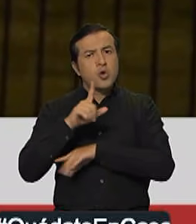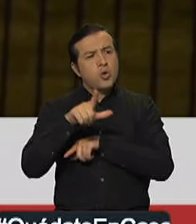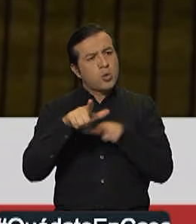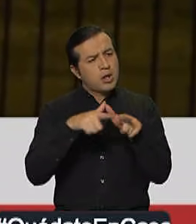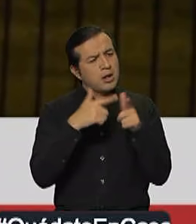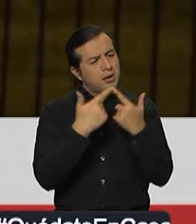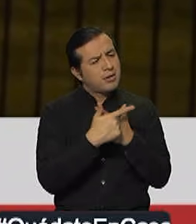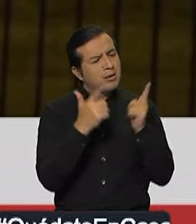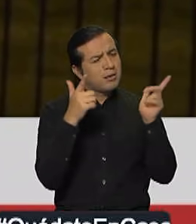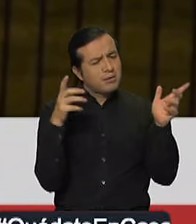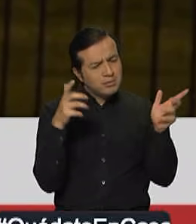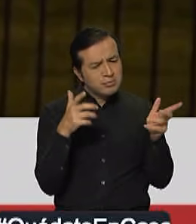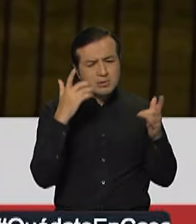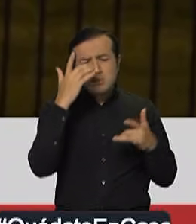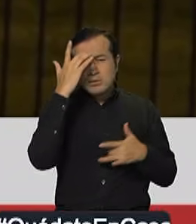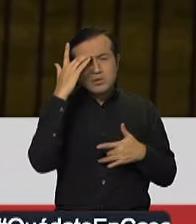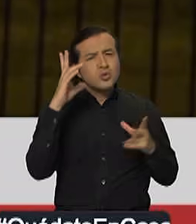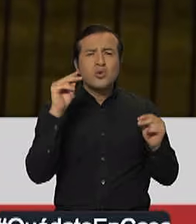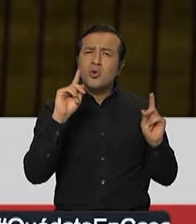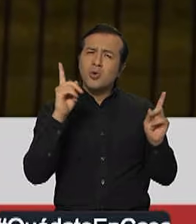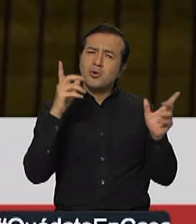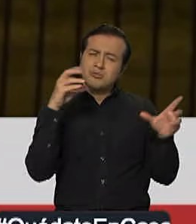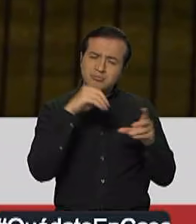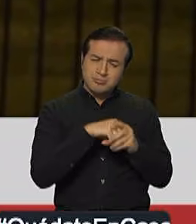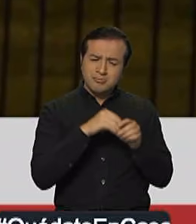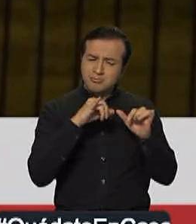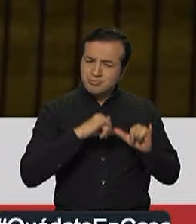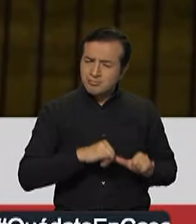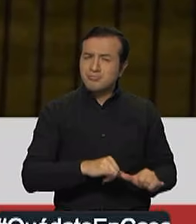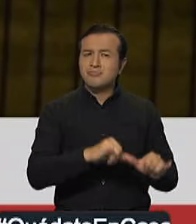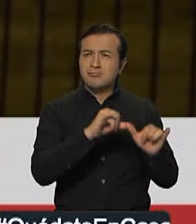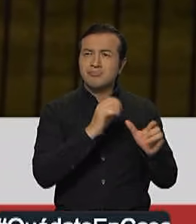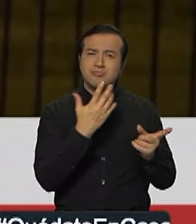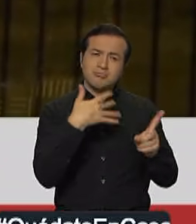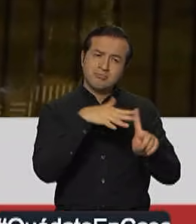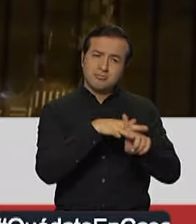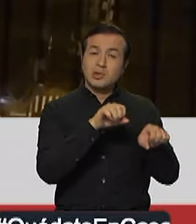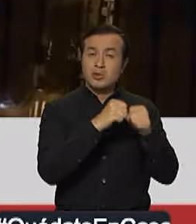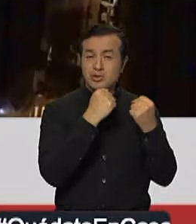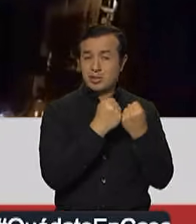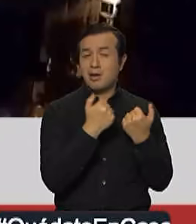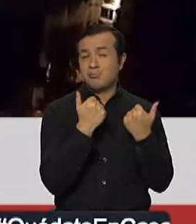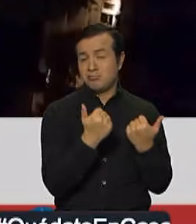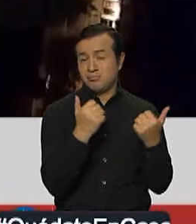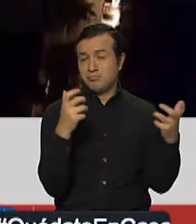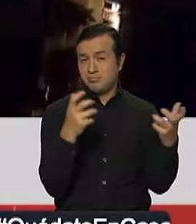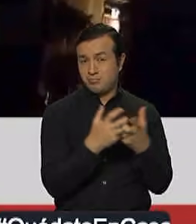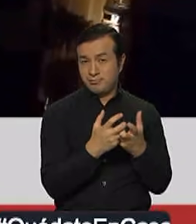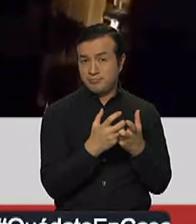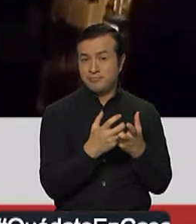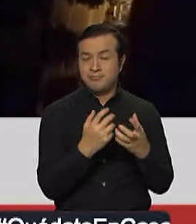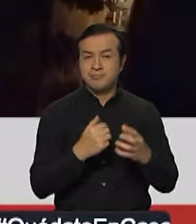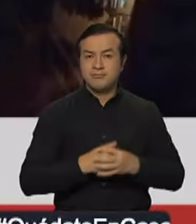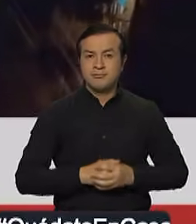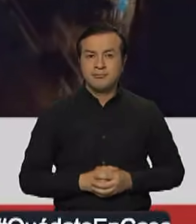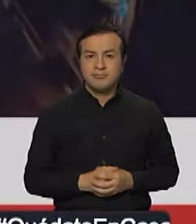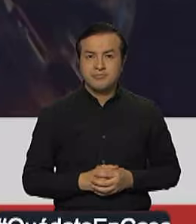no solamente de enfermedades, sino también que puedan tener una reinserción social adecuada.